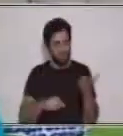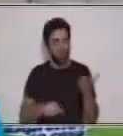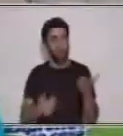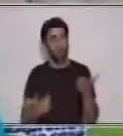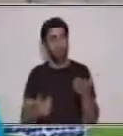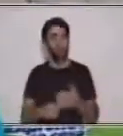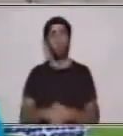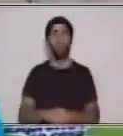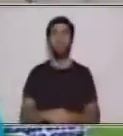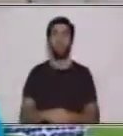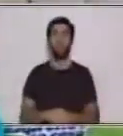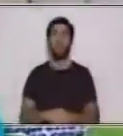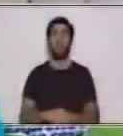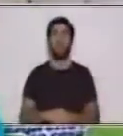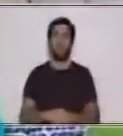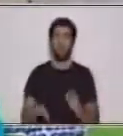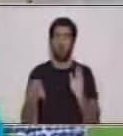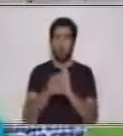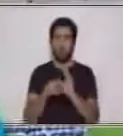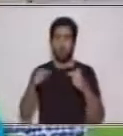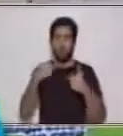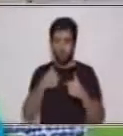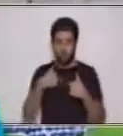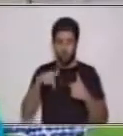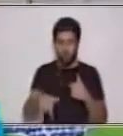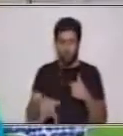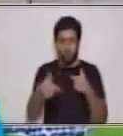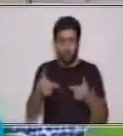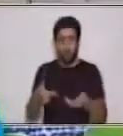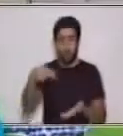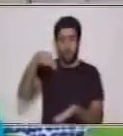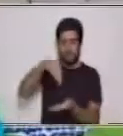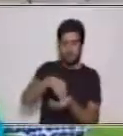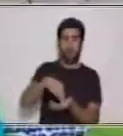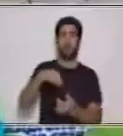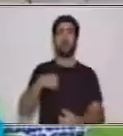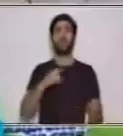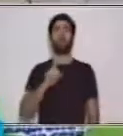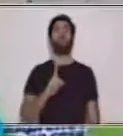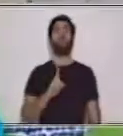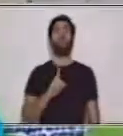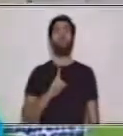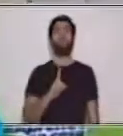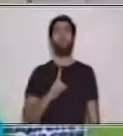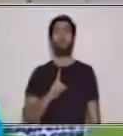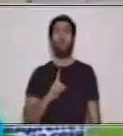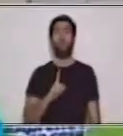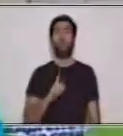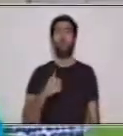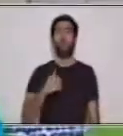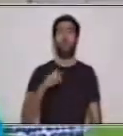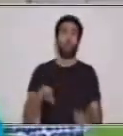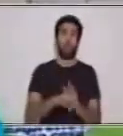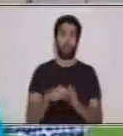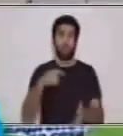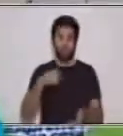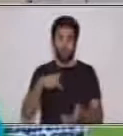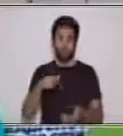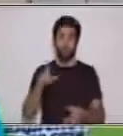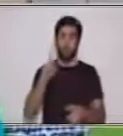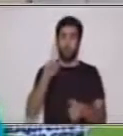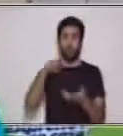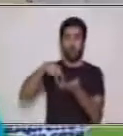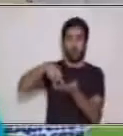no? Si yo llego a la balanza y me coloco recto, ¿va a cambiar el peso si yo me coloco solamente en un